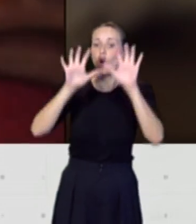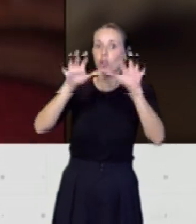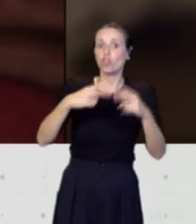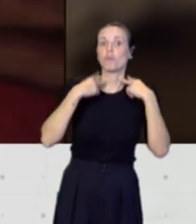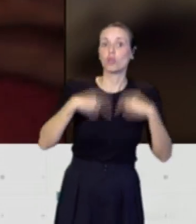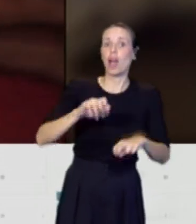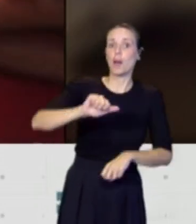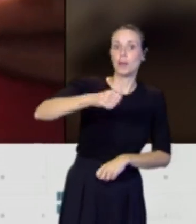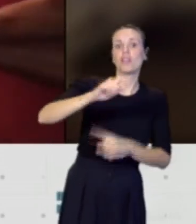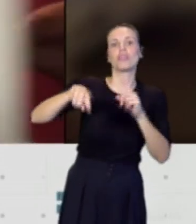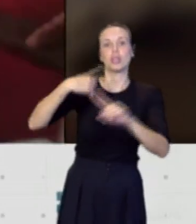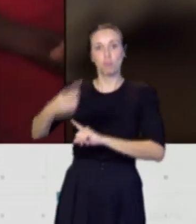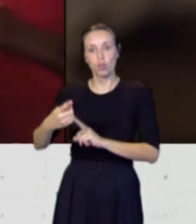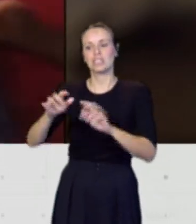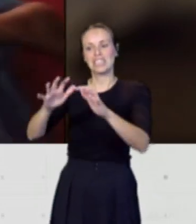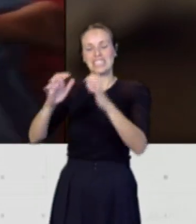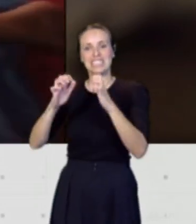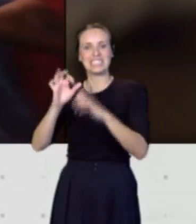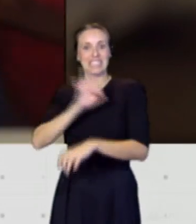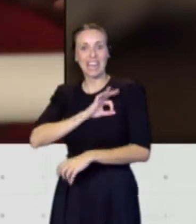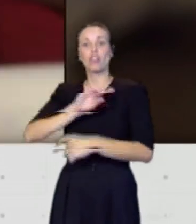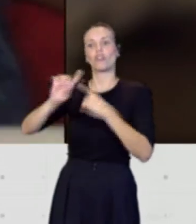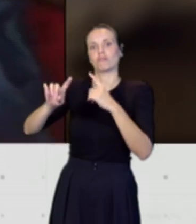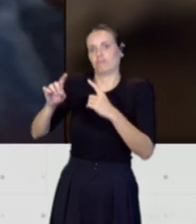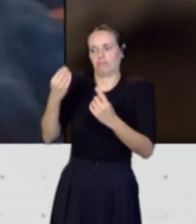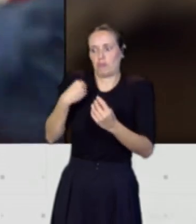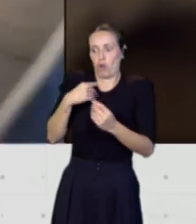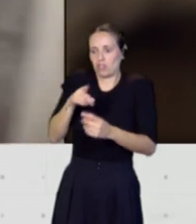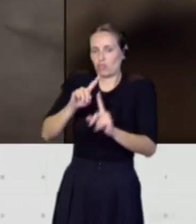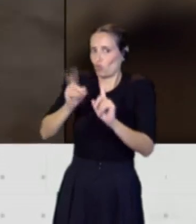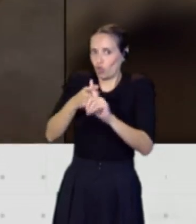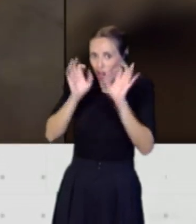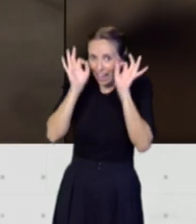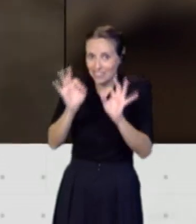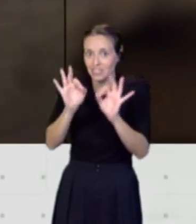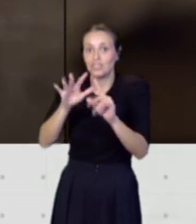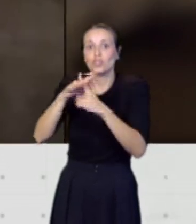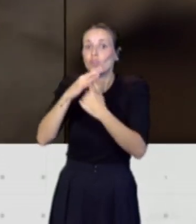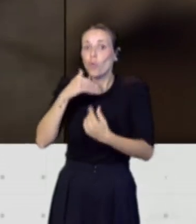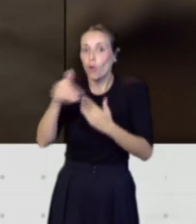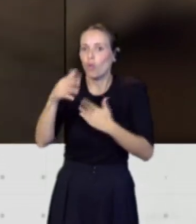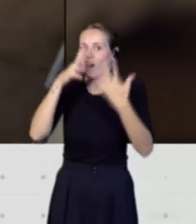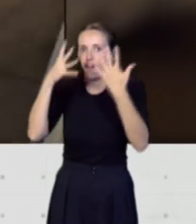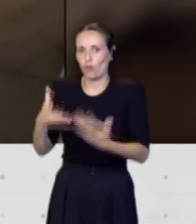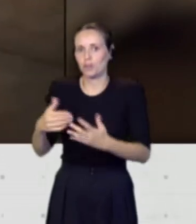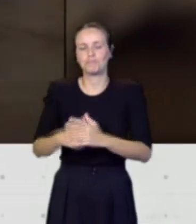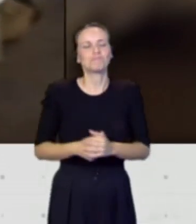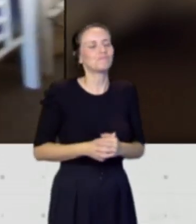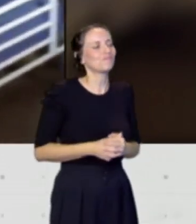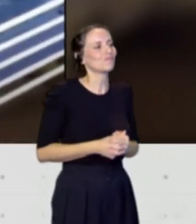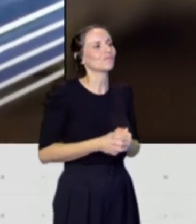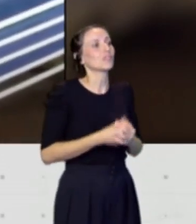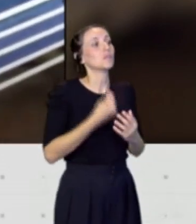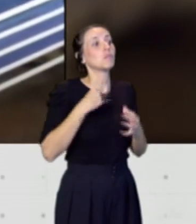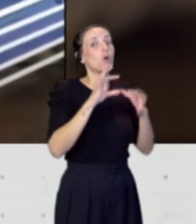Senado, y votación definitiva en el Congreso. Esta es la manera de resolver el problema y el momento es ahora. Bueno, lo que sí ha hecho, señor Aguilar,